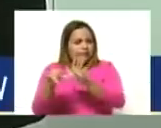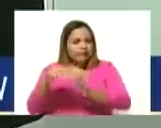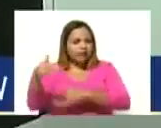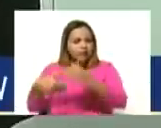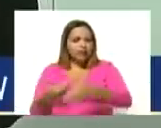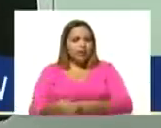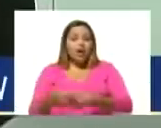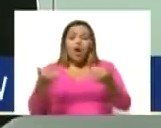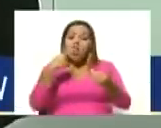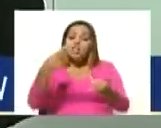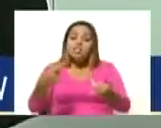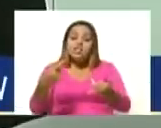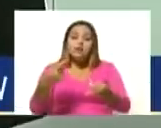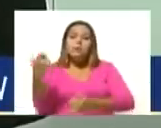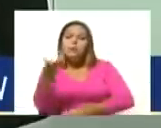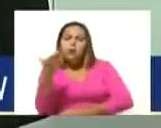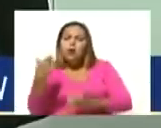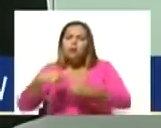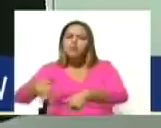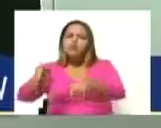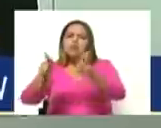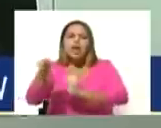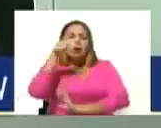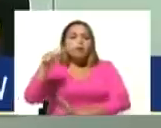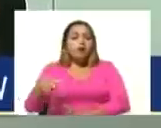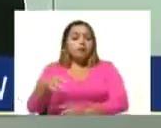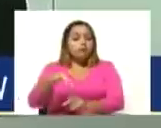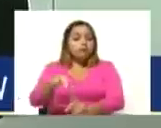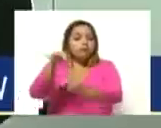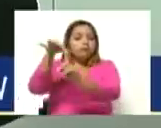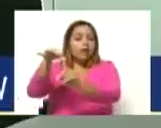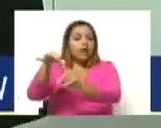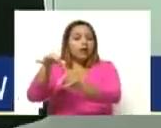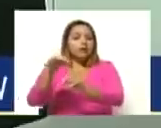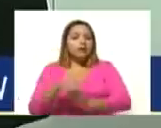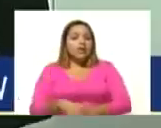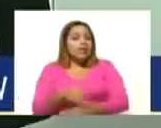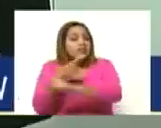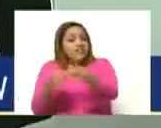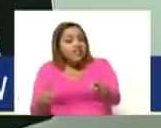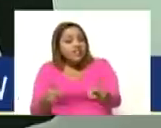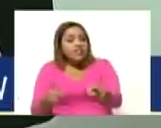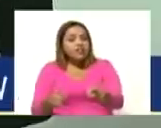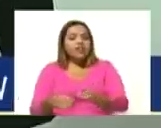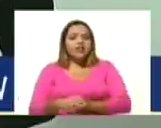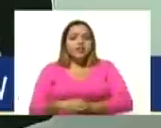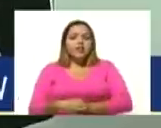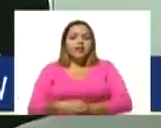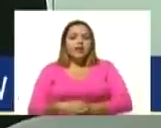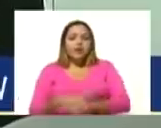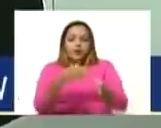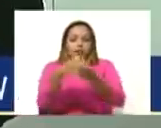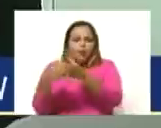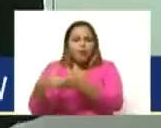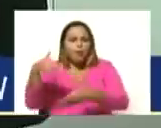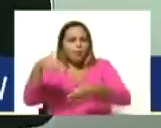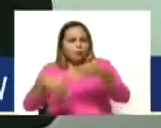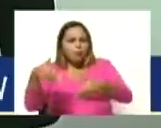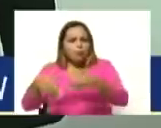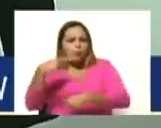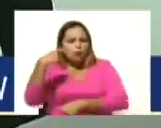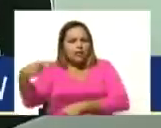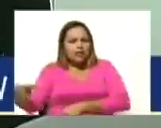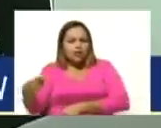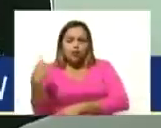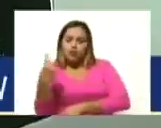la oportunidad al pueblo de elegir su candidato, a diferencia de otros partidos que ya escogieron su candidato de manera interna. ¿Cómo